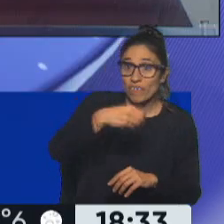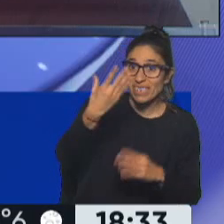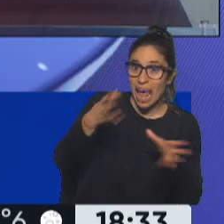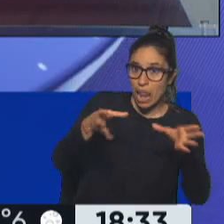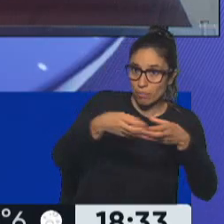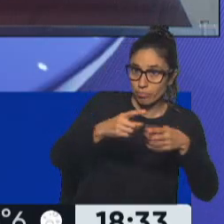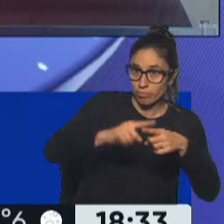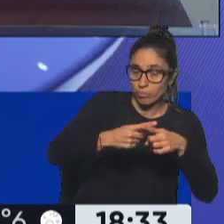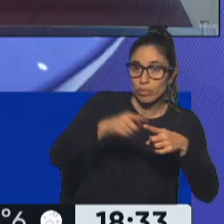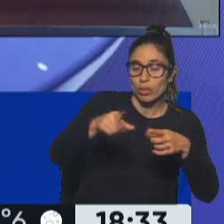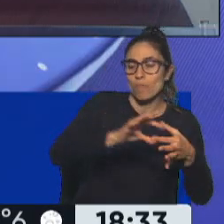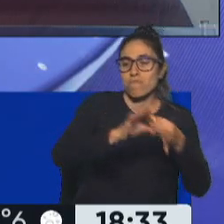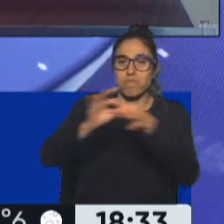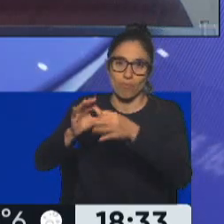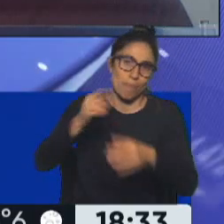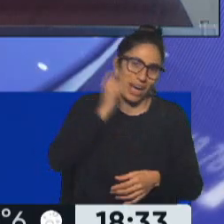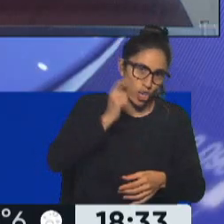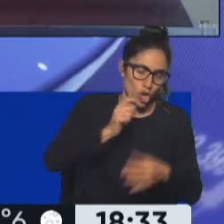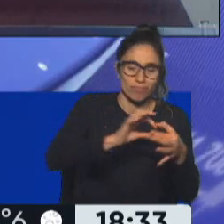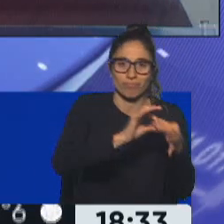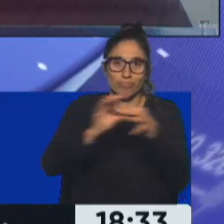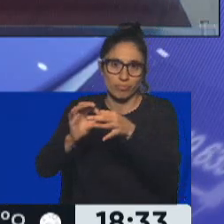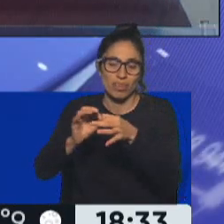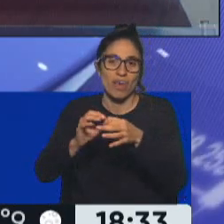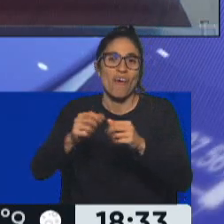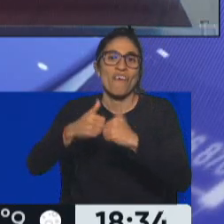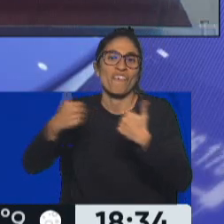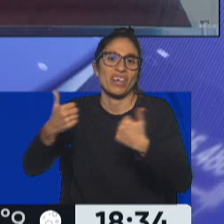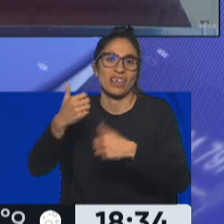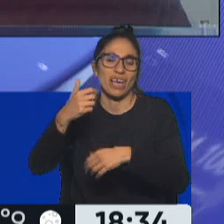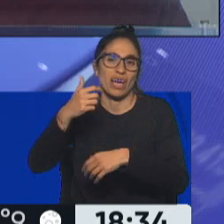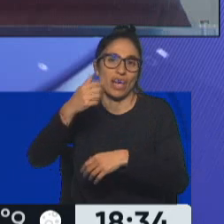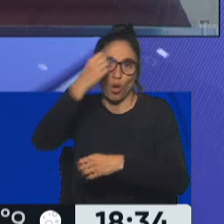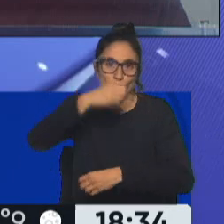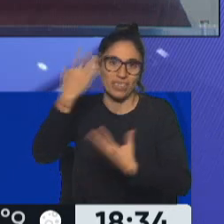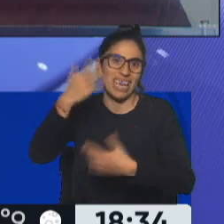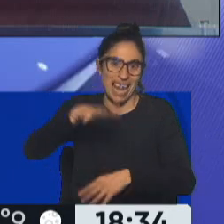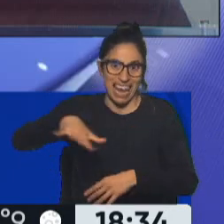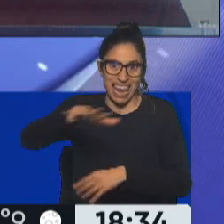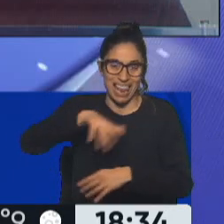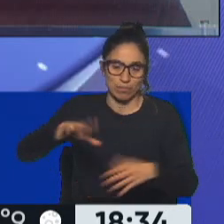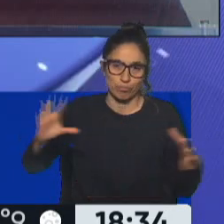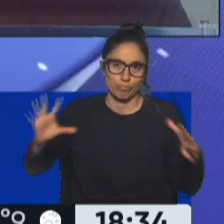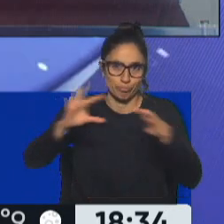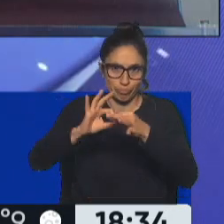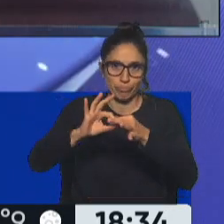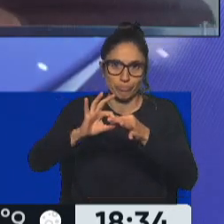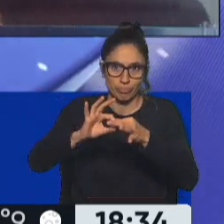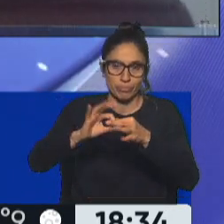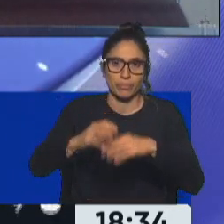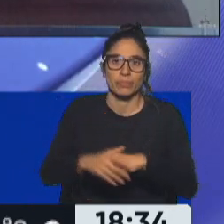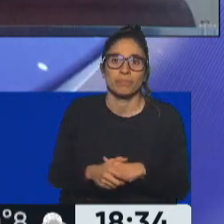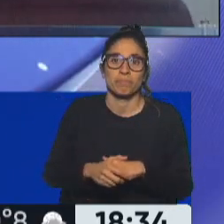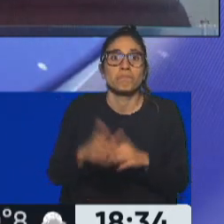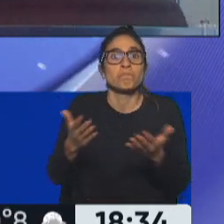toda la apuesta de Macron es justamente, o sea, en la disolución de la Asamblea Nacional me parece que lo que hay es, en un escenario